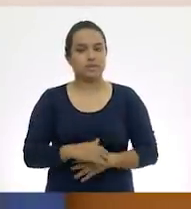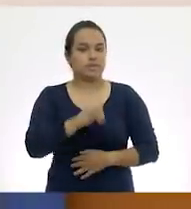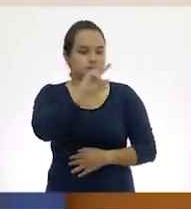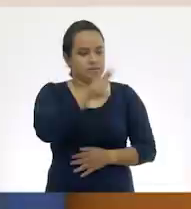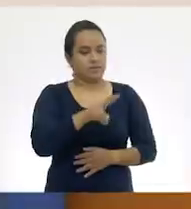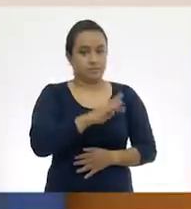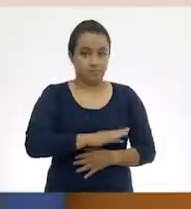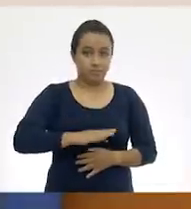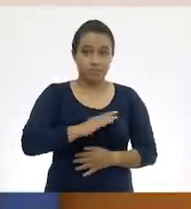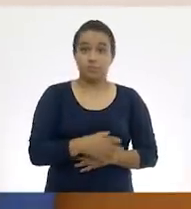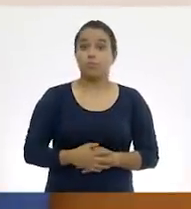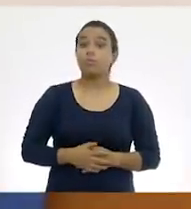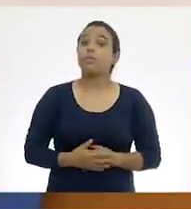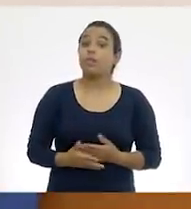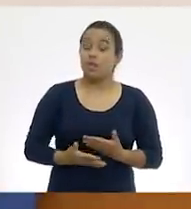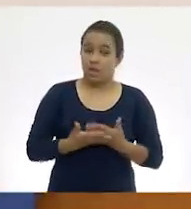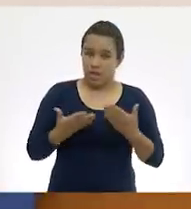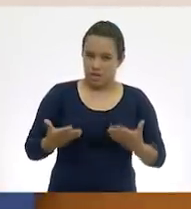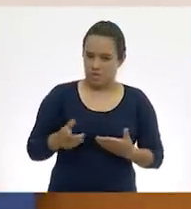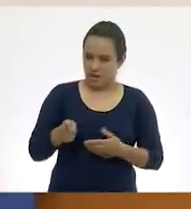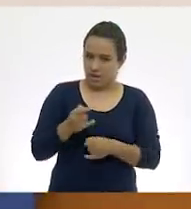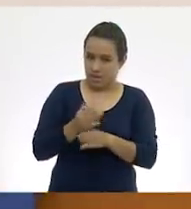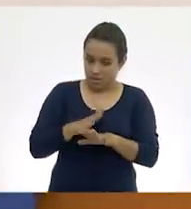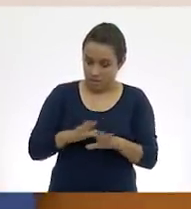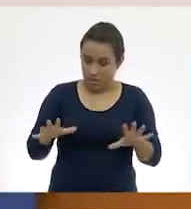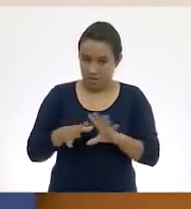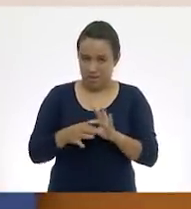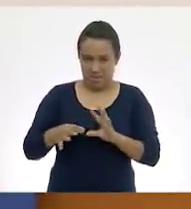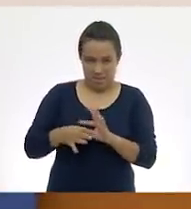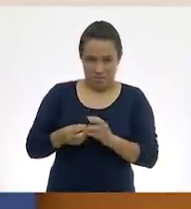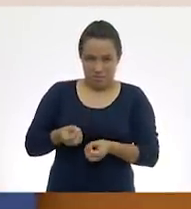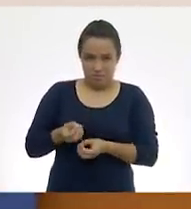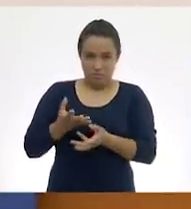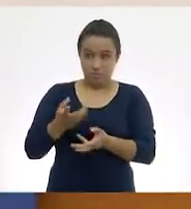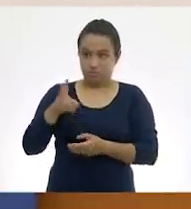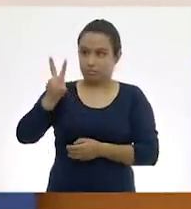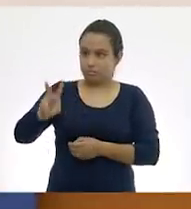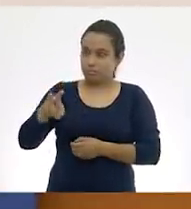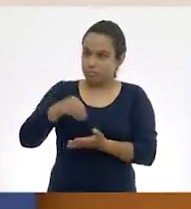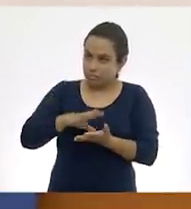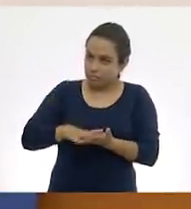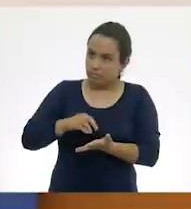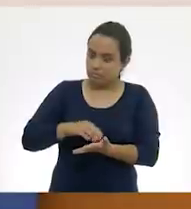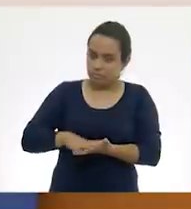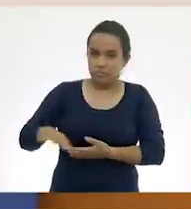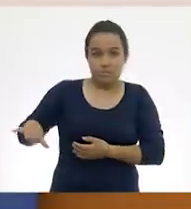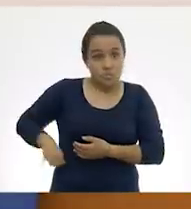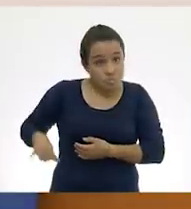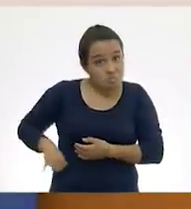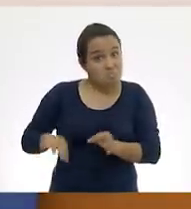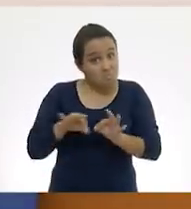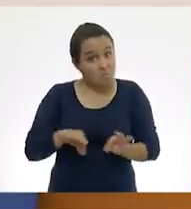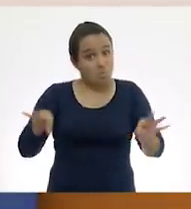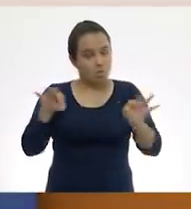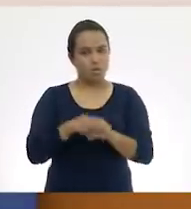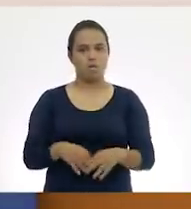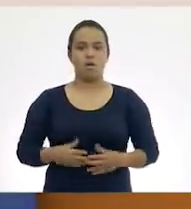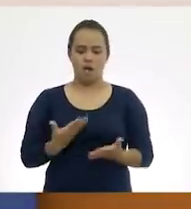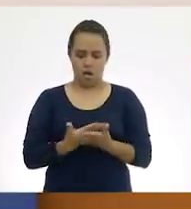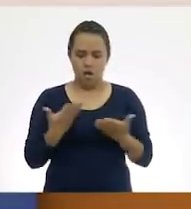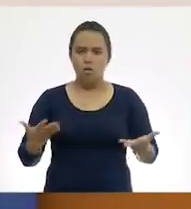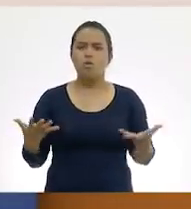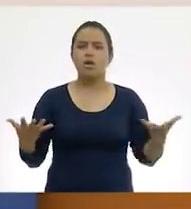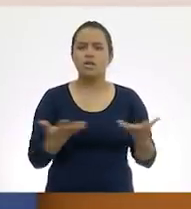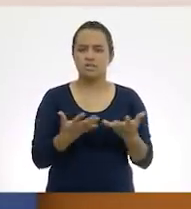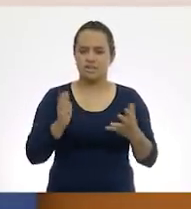Muy bien, ahora con toda esta información que ella nos dio, que son datos muy interesantes y muy importantes todos, vamos a hacer también